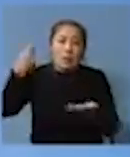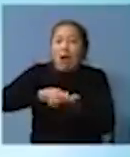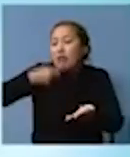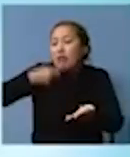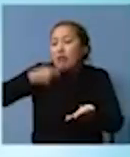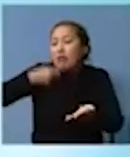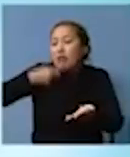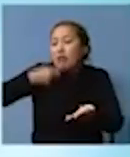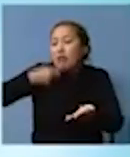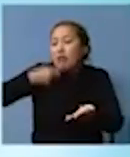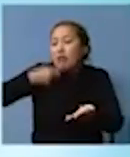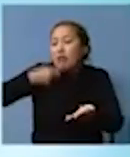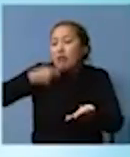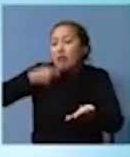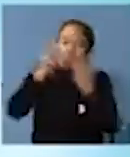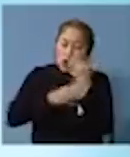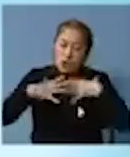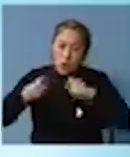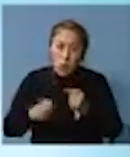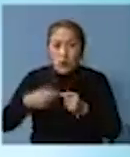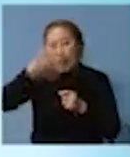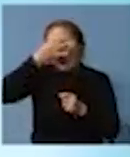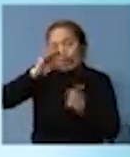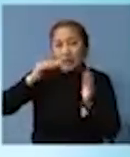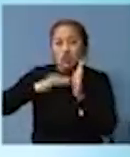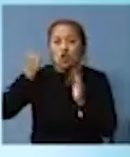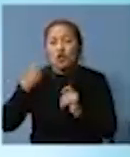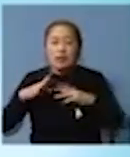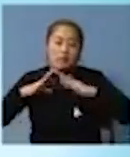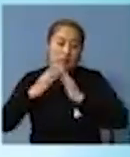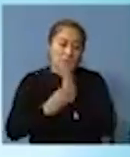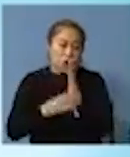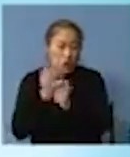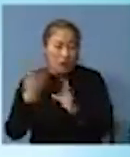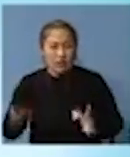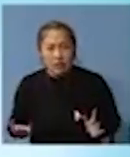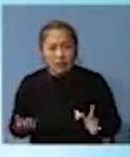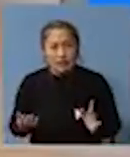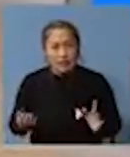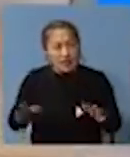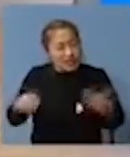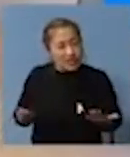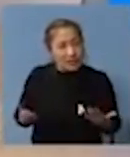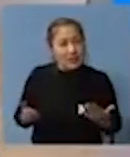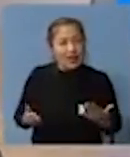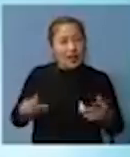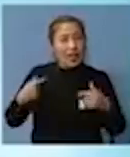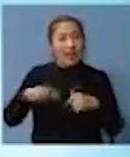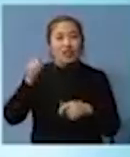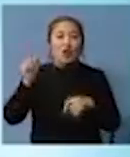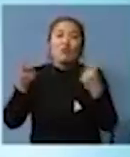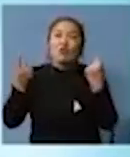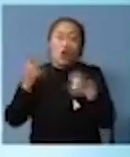25 millones será ministro de Salud, el que le ponga 20 millones será ministro de Educación. O sea, él habla de las